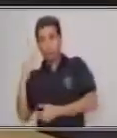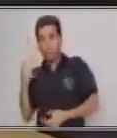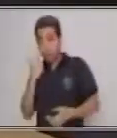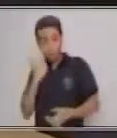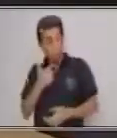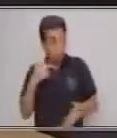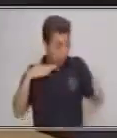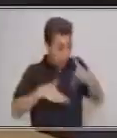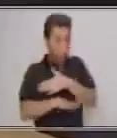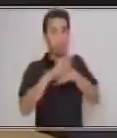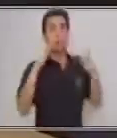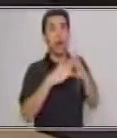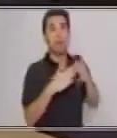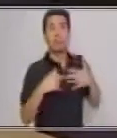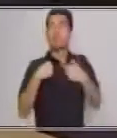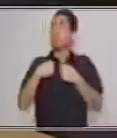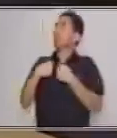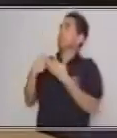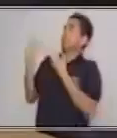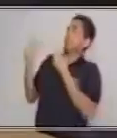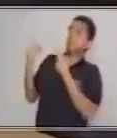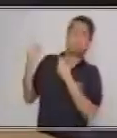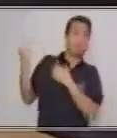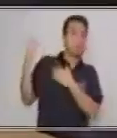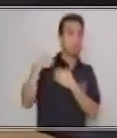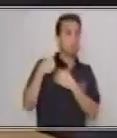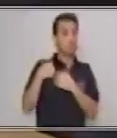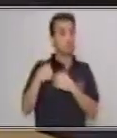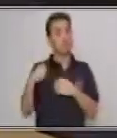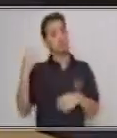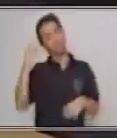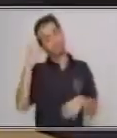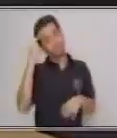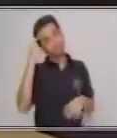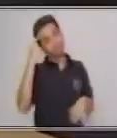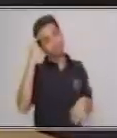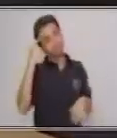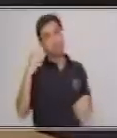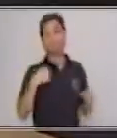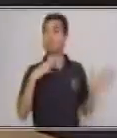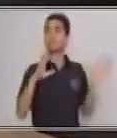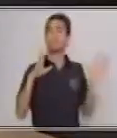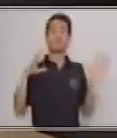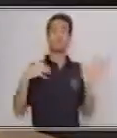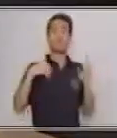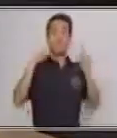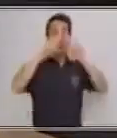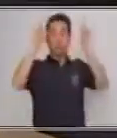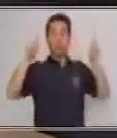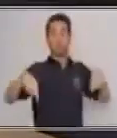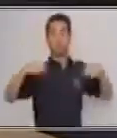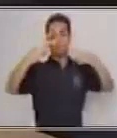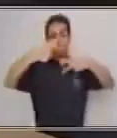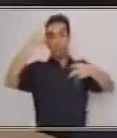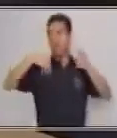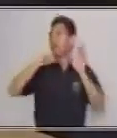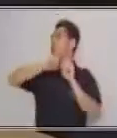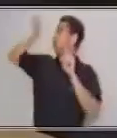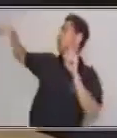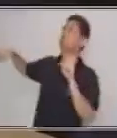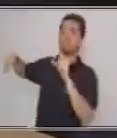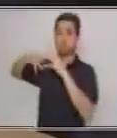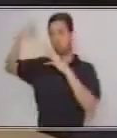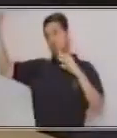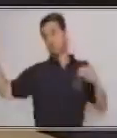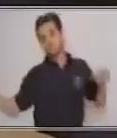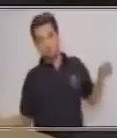afilada. Supe que estaba en problemas. Entonces decidí saltar por la ventana e irme. Me gustaría decirles